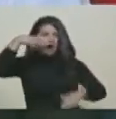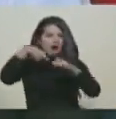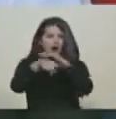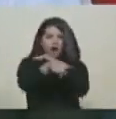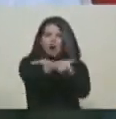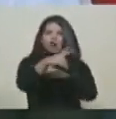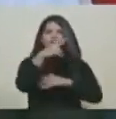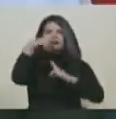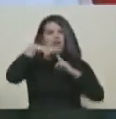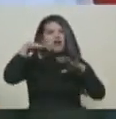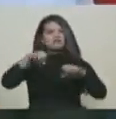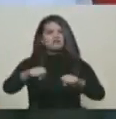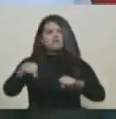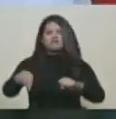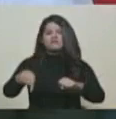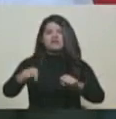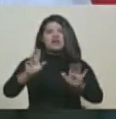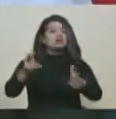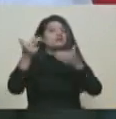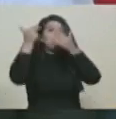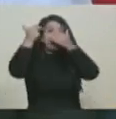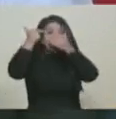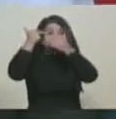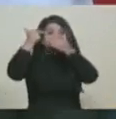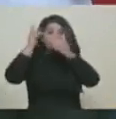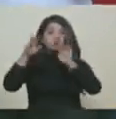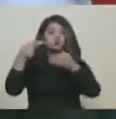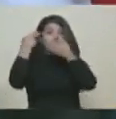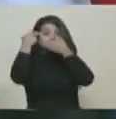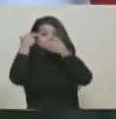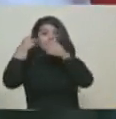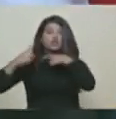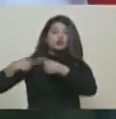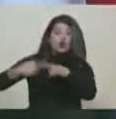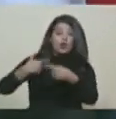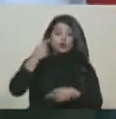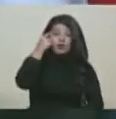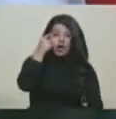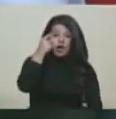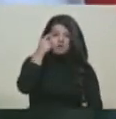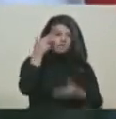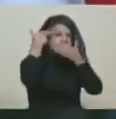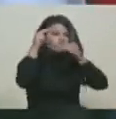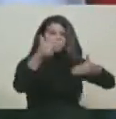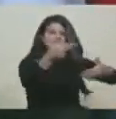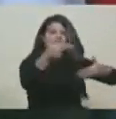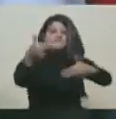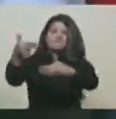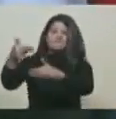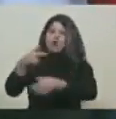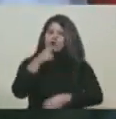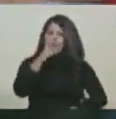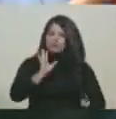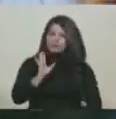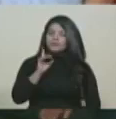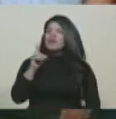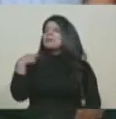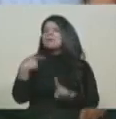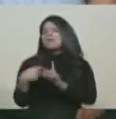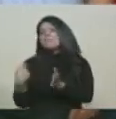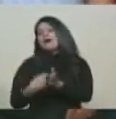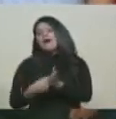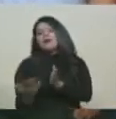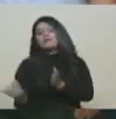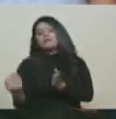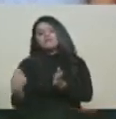Táchira. El secuestro era diario en el Estado Táchira. El cobro de peajes era